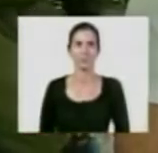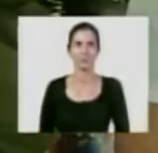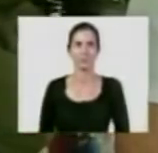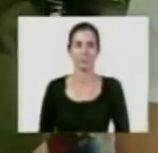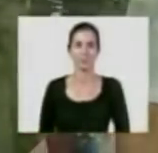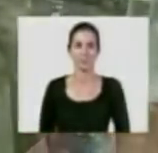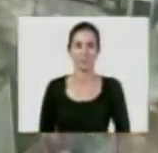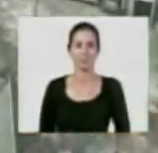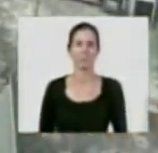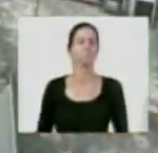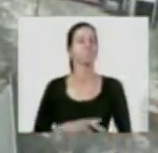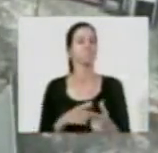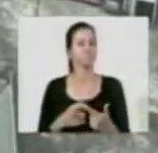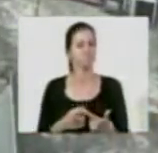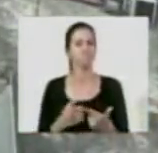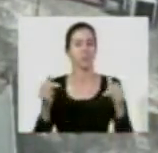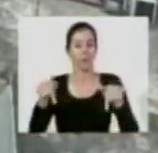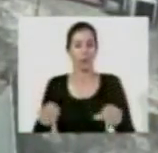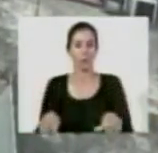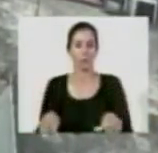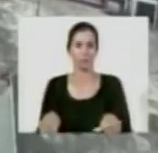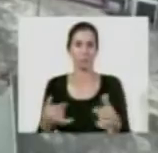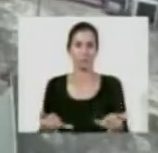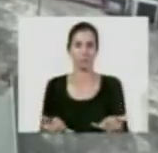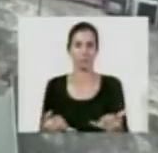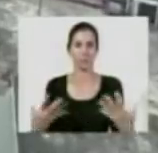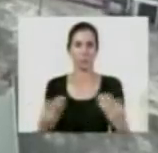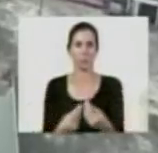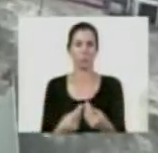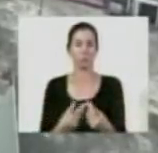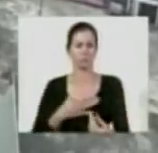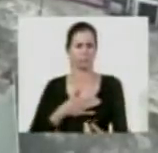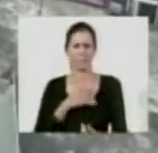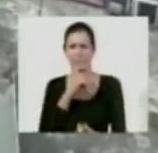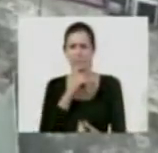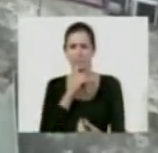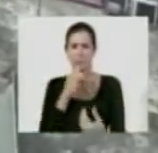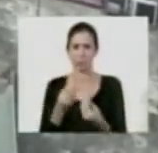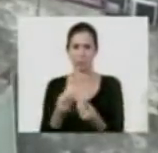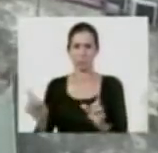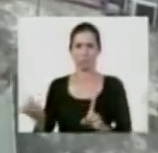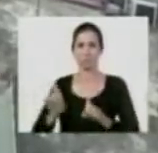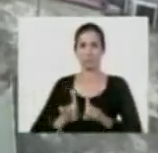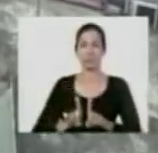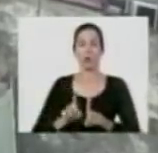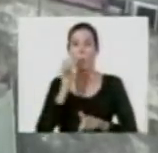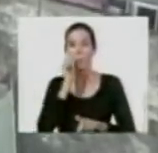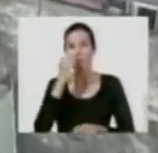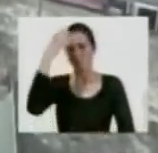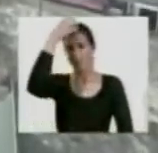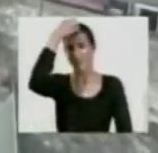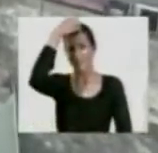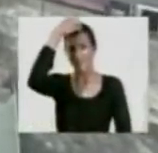De manera pues que en este momento me acompaña mi comandante Luis Reyes Reyes, protector del Estado